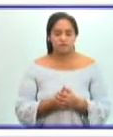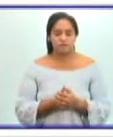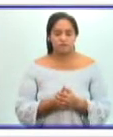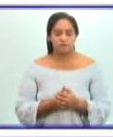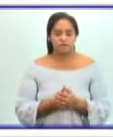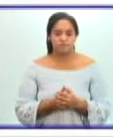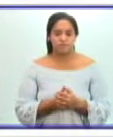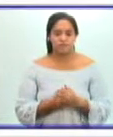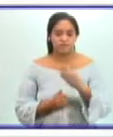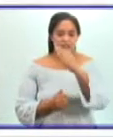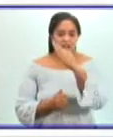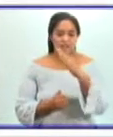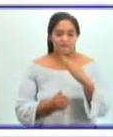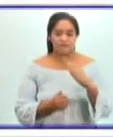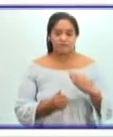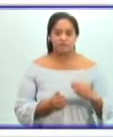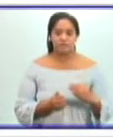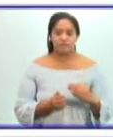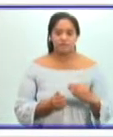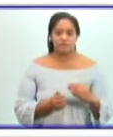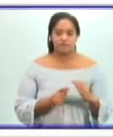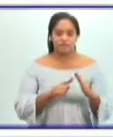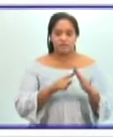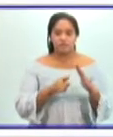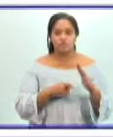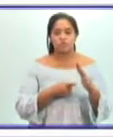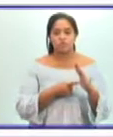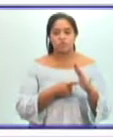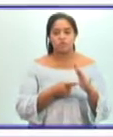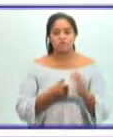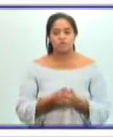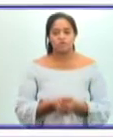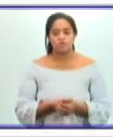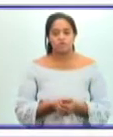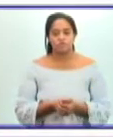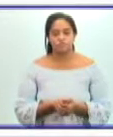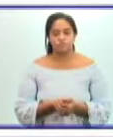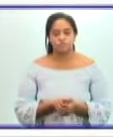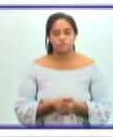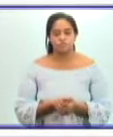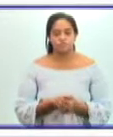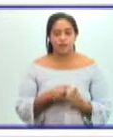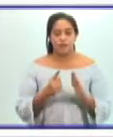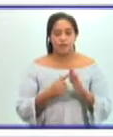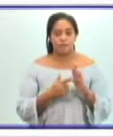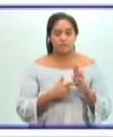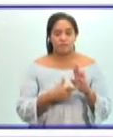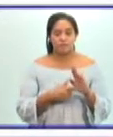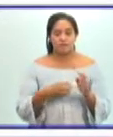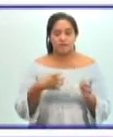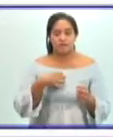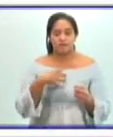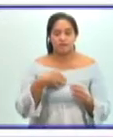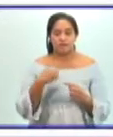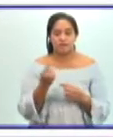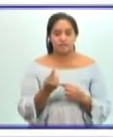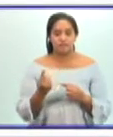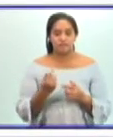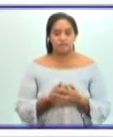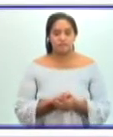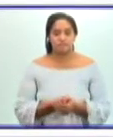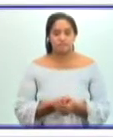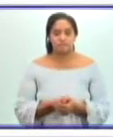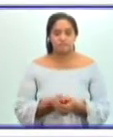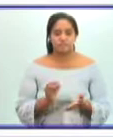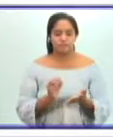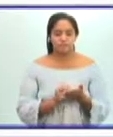un ángulo. Debes recordar la propiedad que cumplen las bisectrices de los ángulos para entonces aplicarlo a